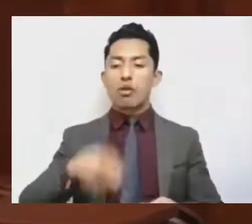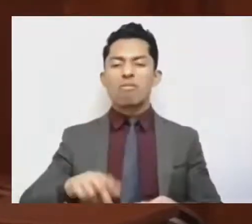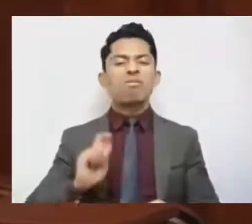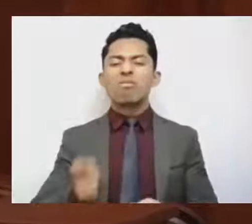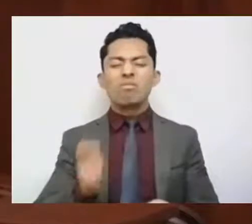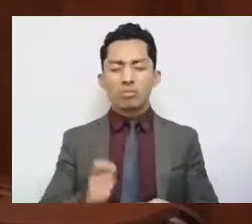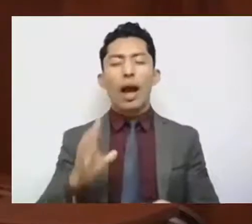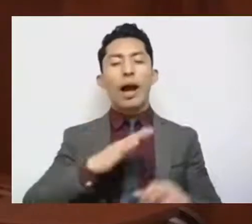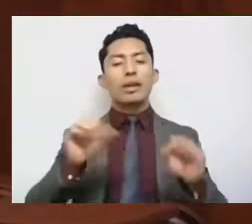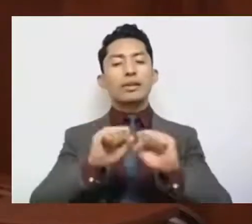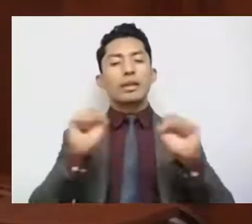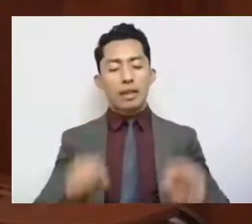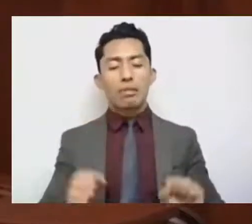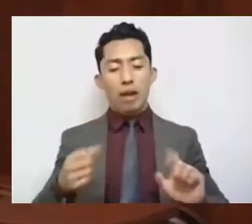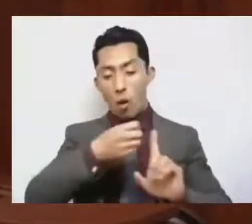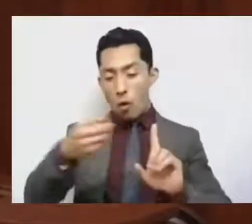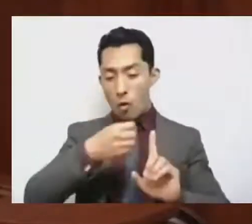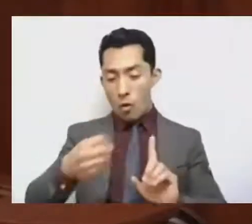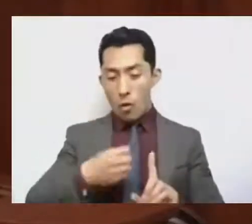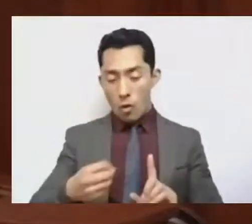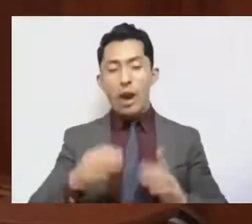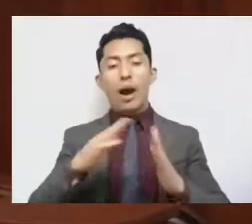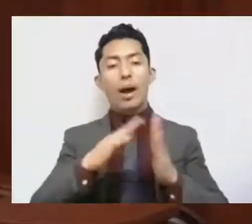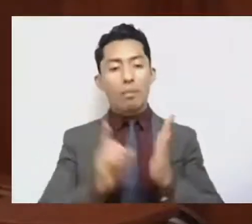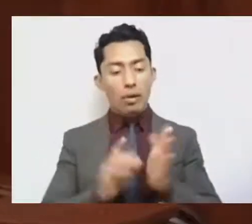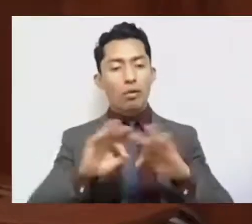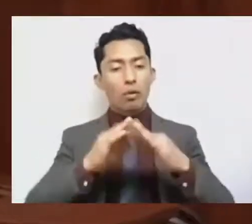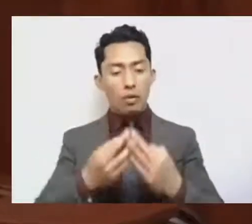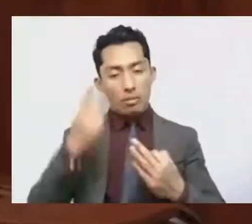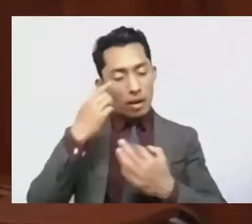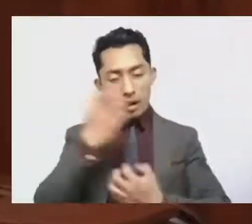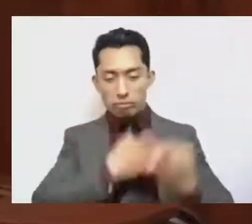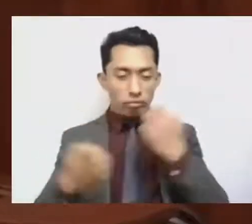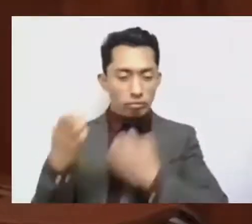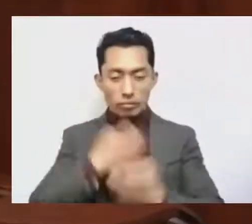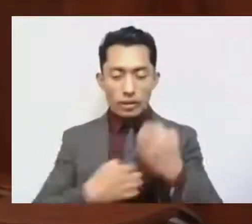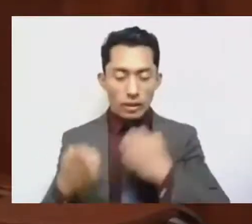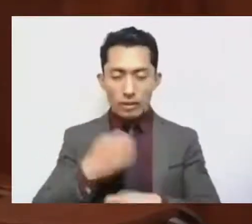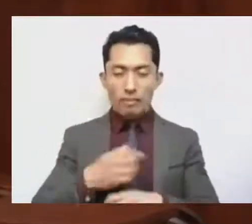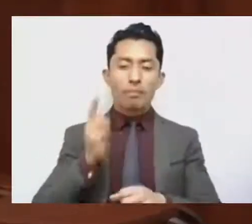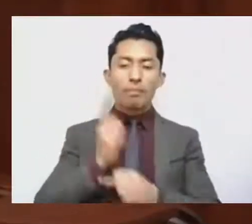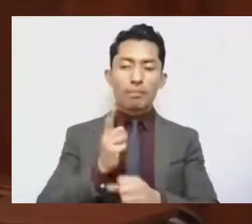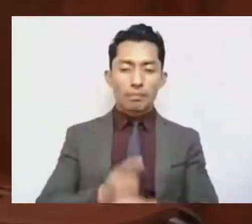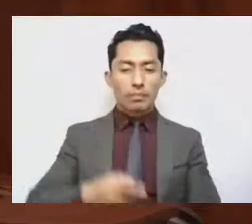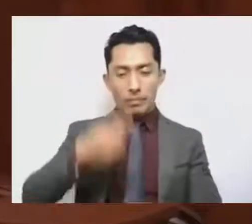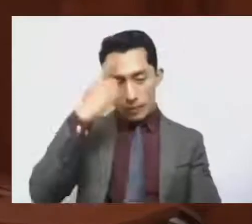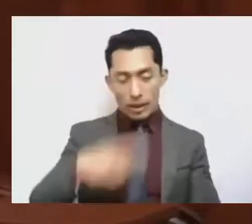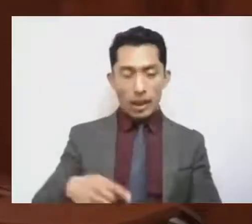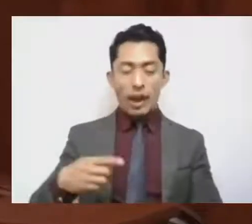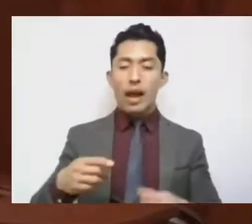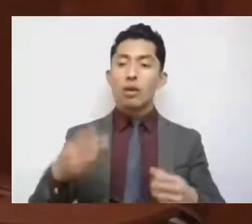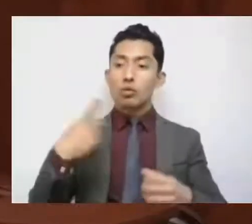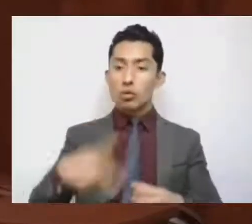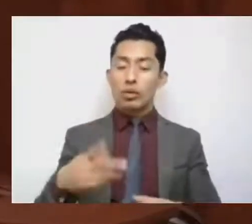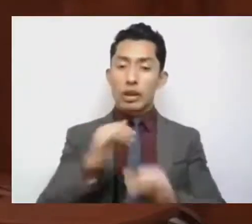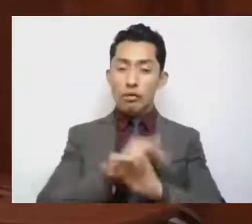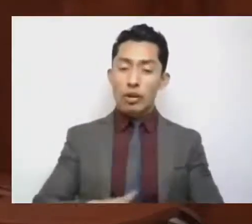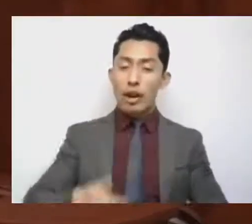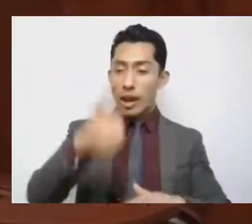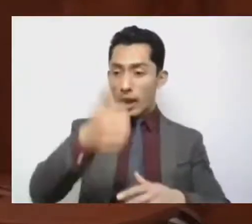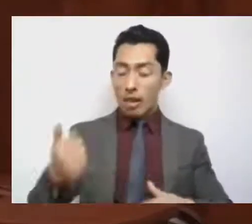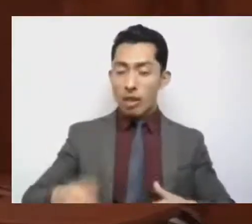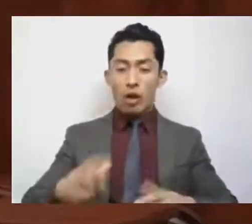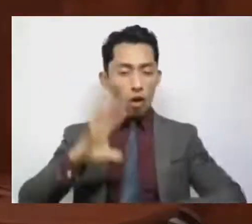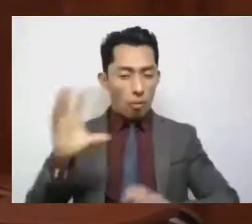sistema organizado que utiliza métodos de los estudios observacionales para recopilar datos uniformes, clínicos y de